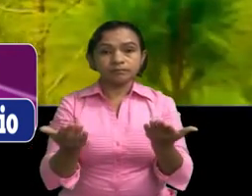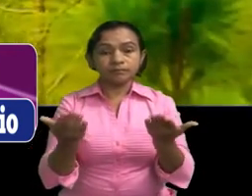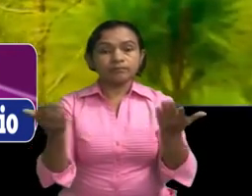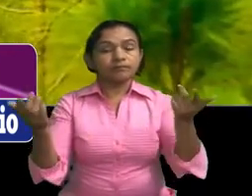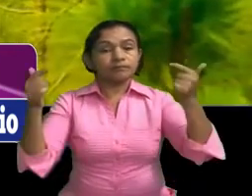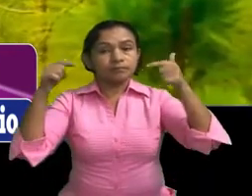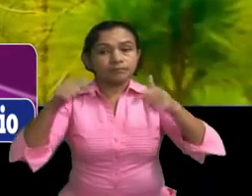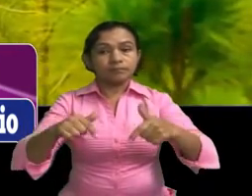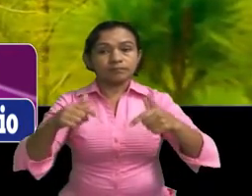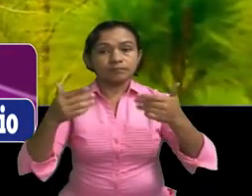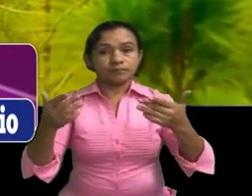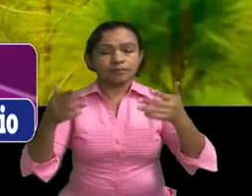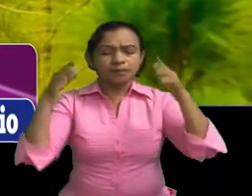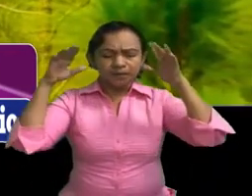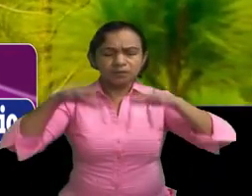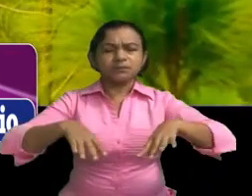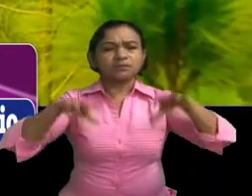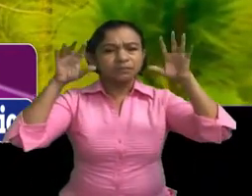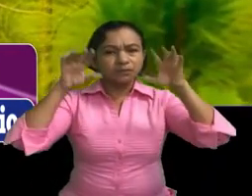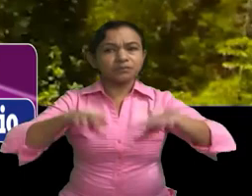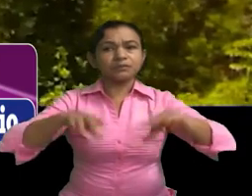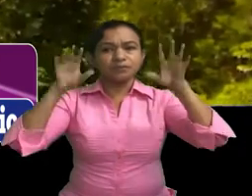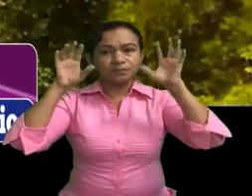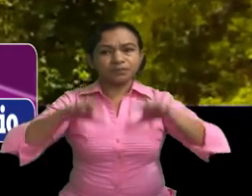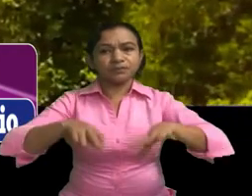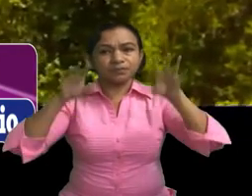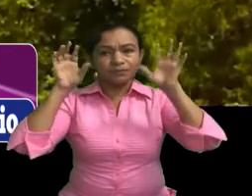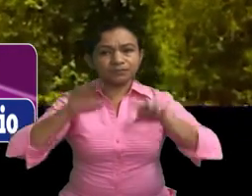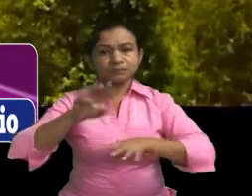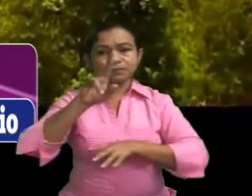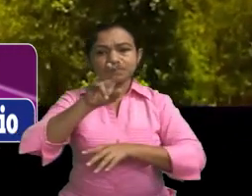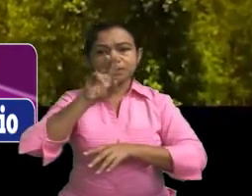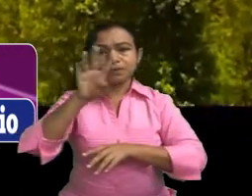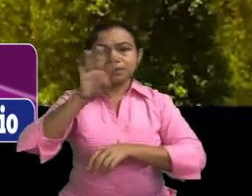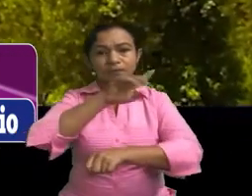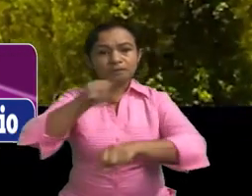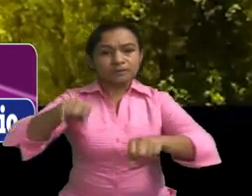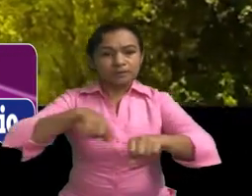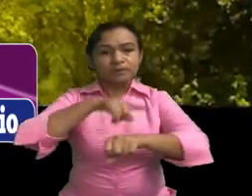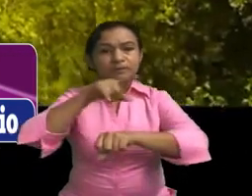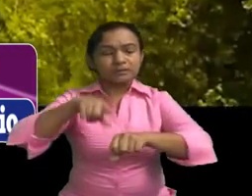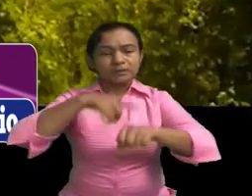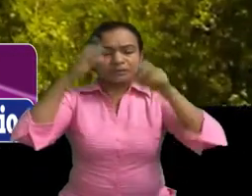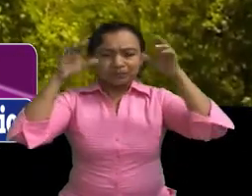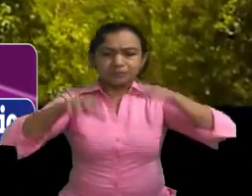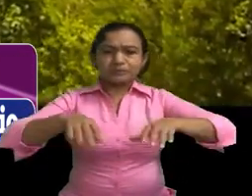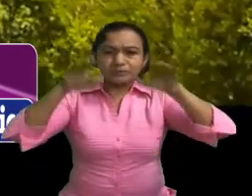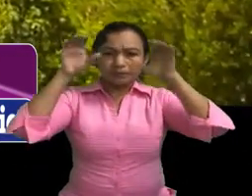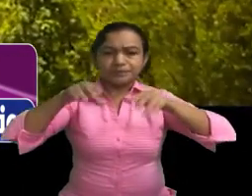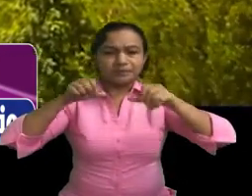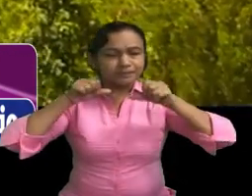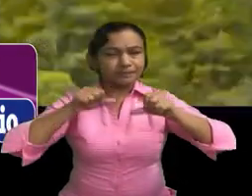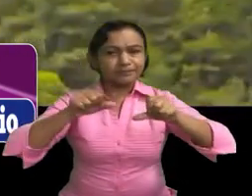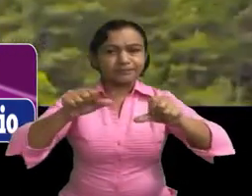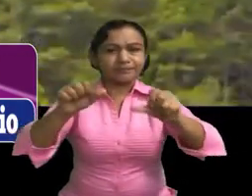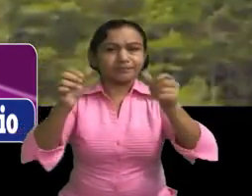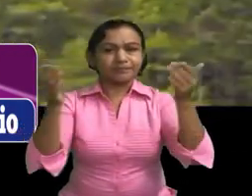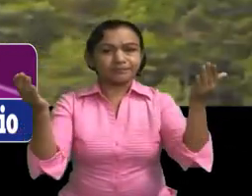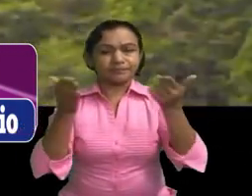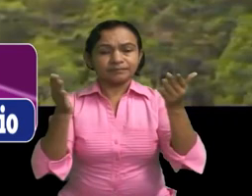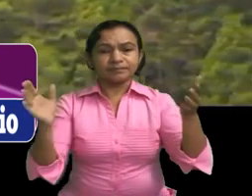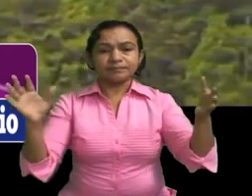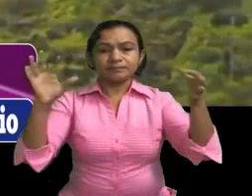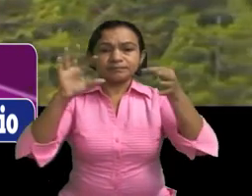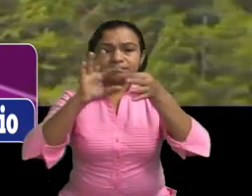ahora tenemos una lluvia que no ha cesado, de casi 24 horas tiene que estar lloviendo, ¿verdad? Entonces, esa es